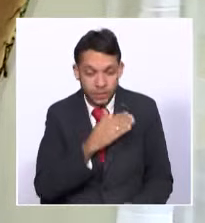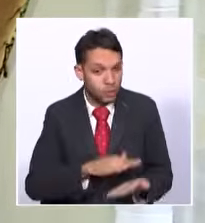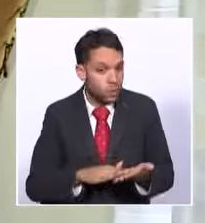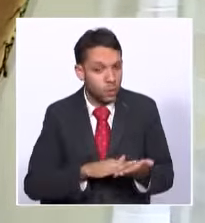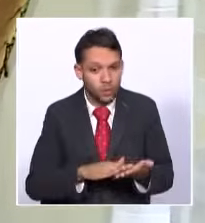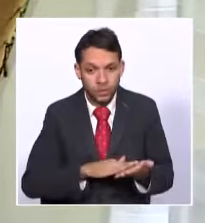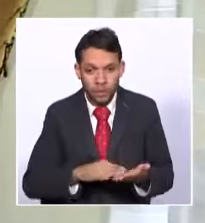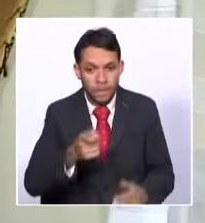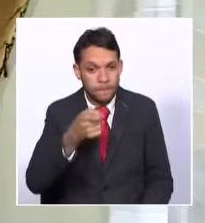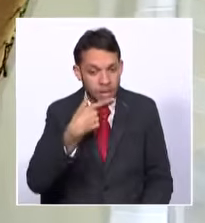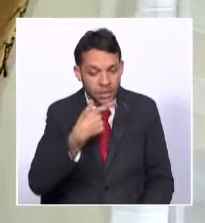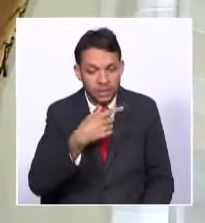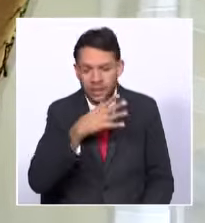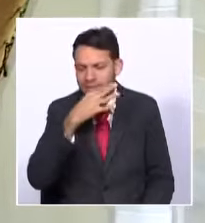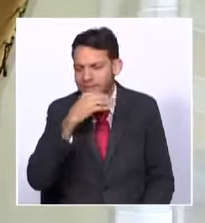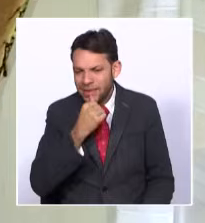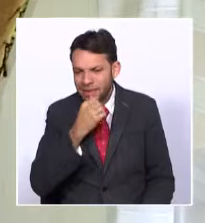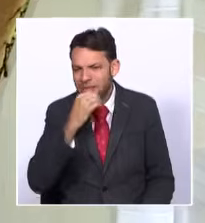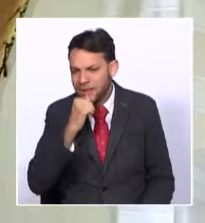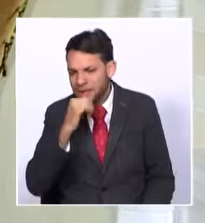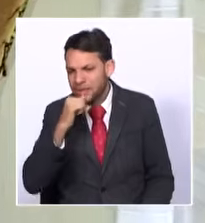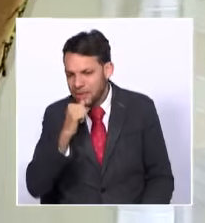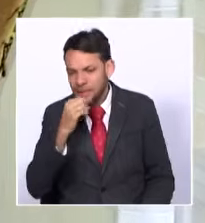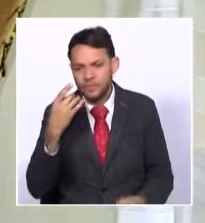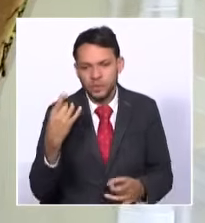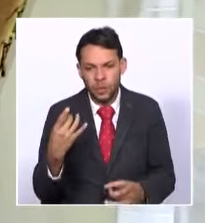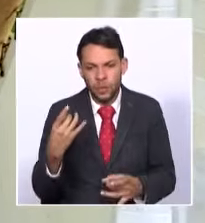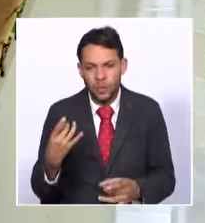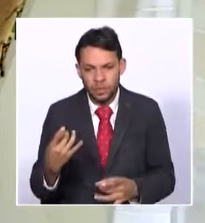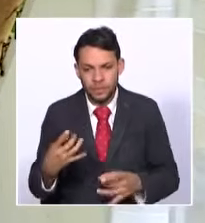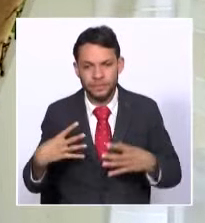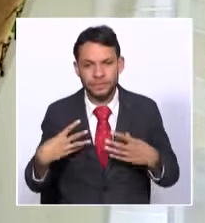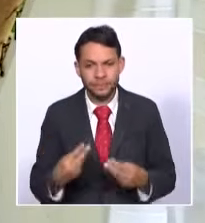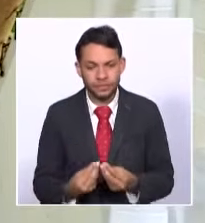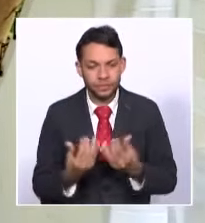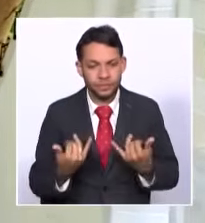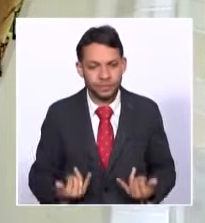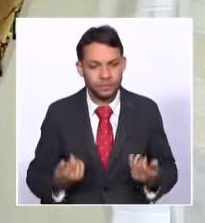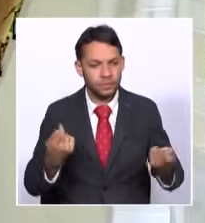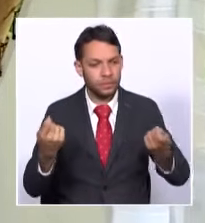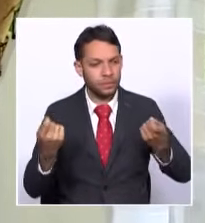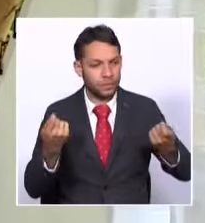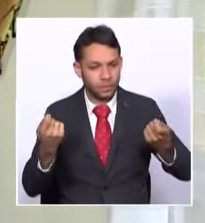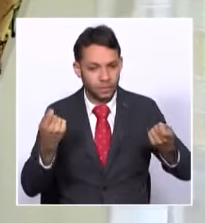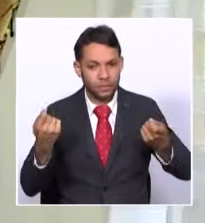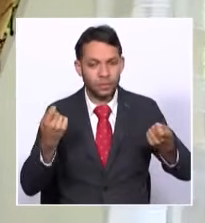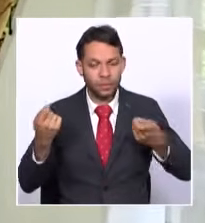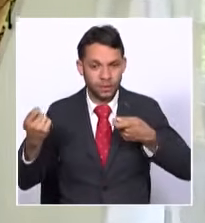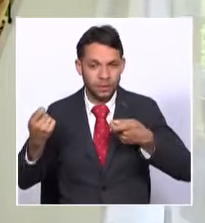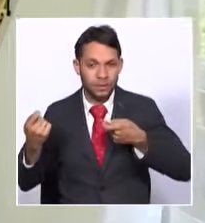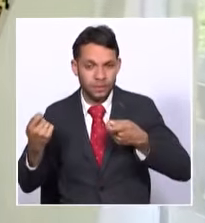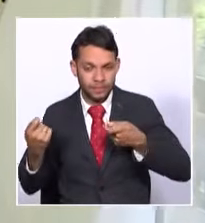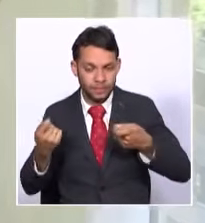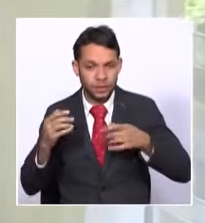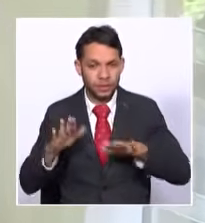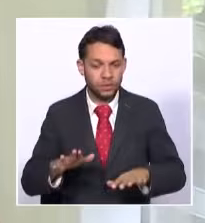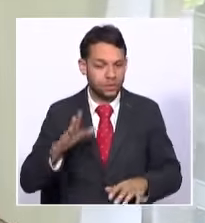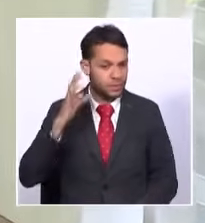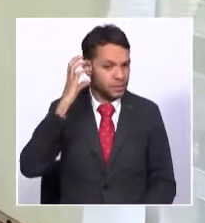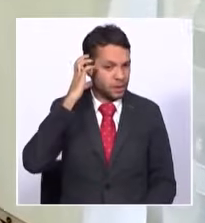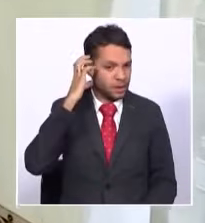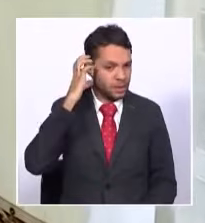medicamentos muy fuertes se pueden tratar. Entonces, basándonos en la estructura, en este caso, como es una alteración